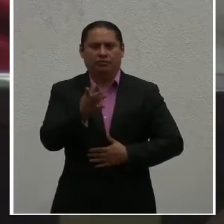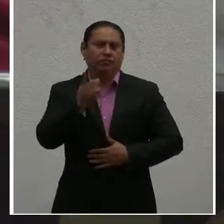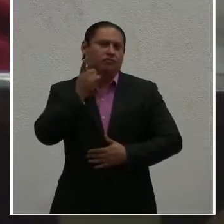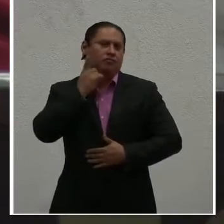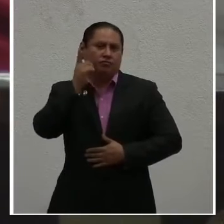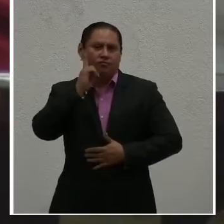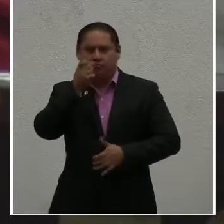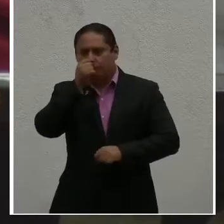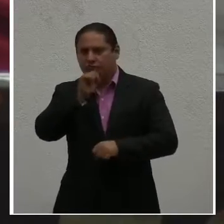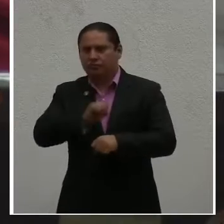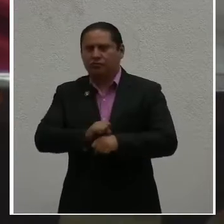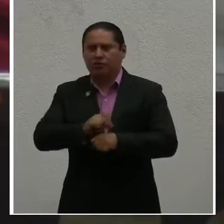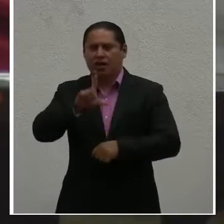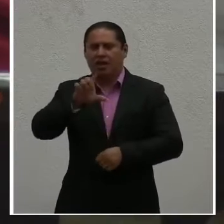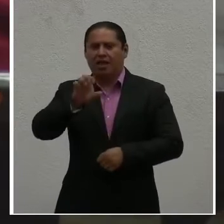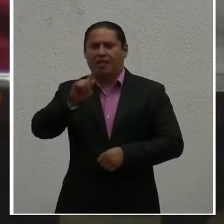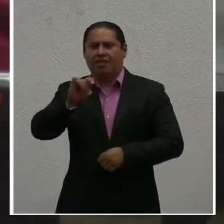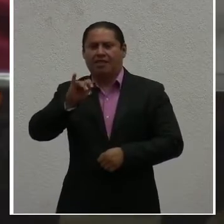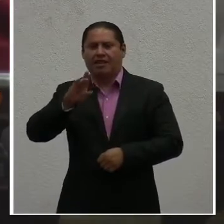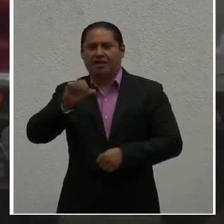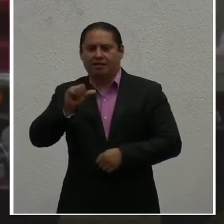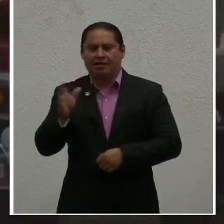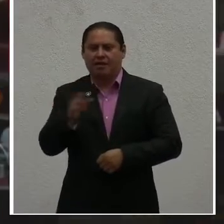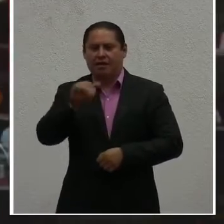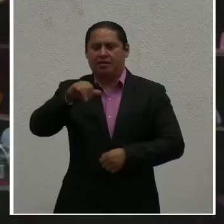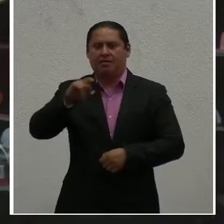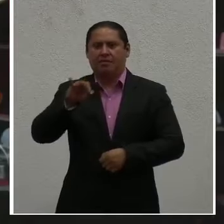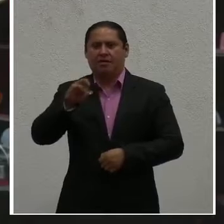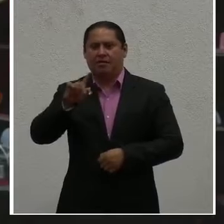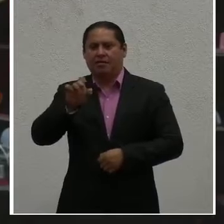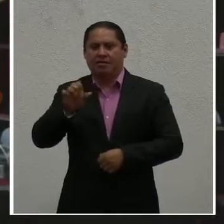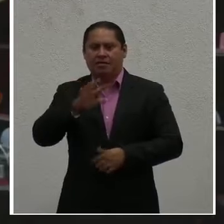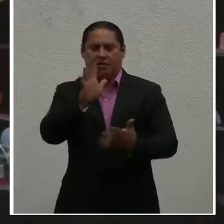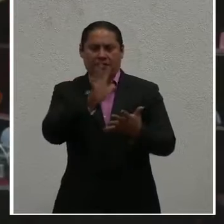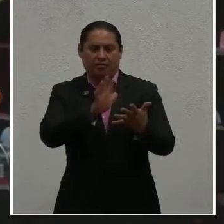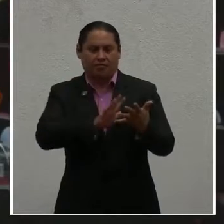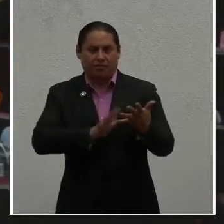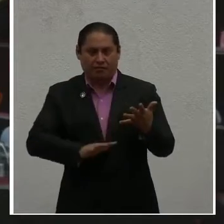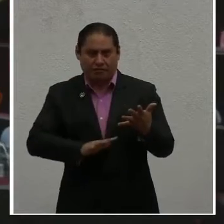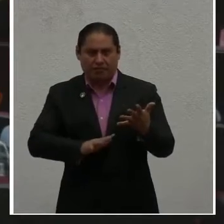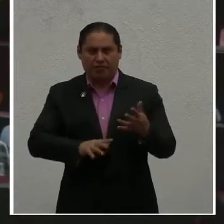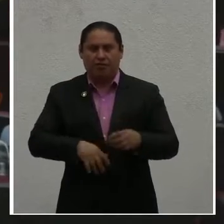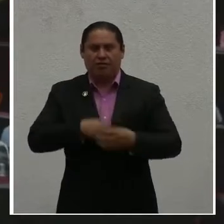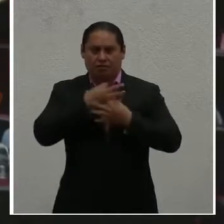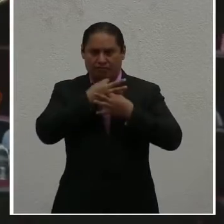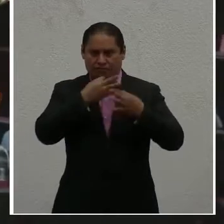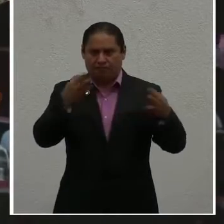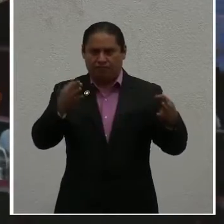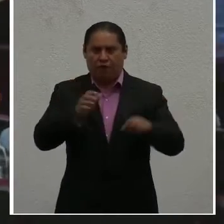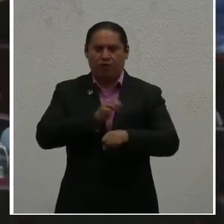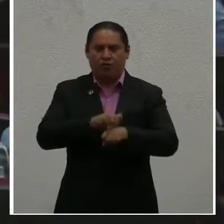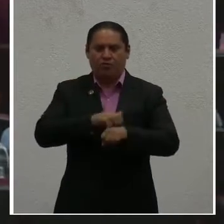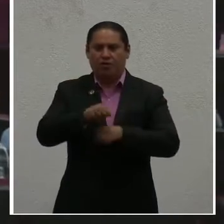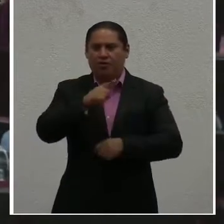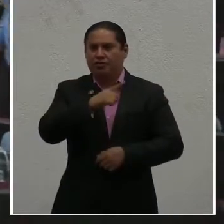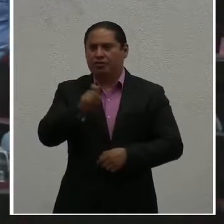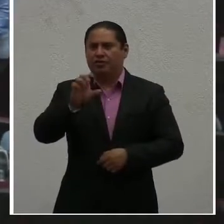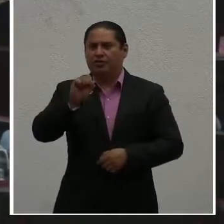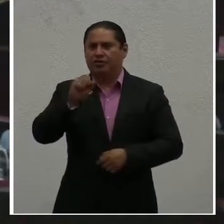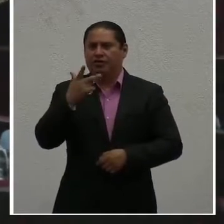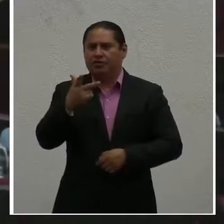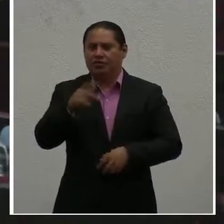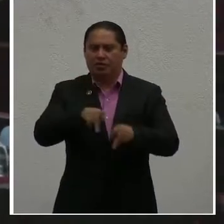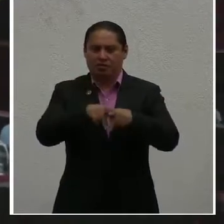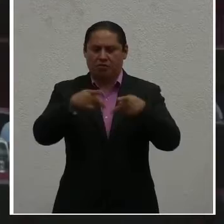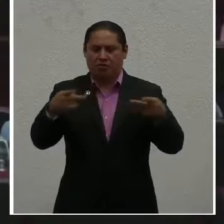diputada secretaria Leticia Méndez Itzín de lectura al decreto número 168, publicado en el